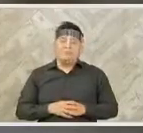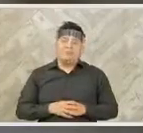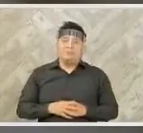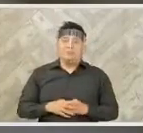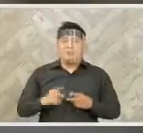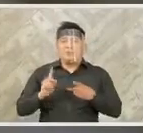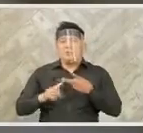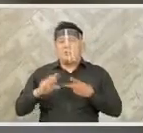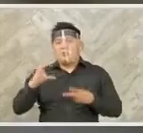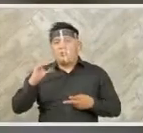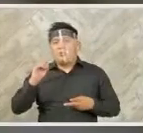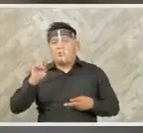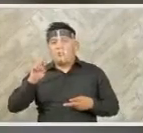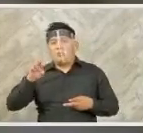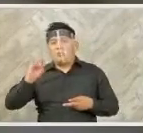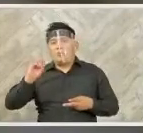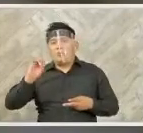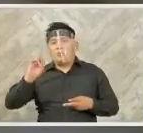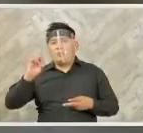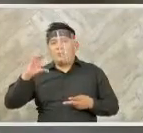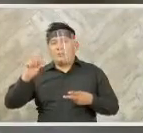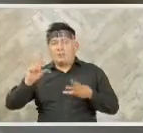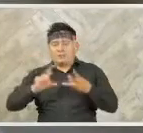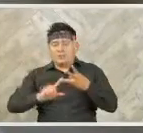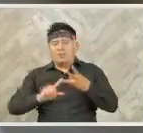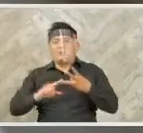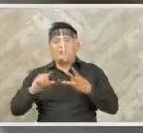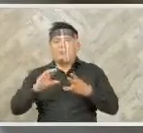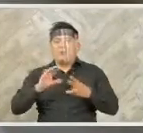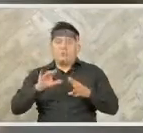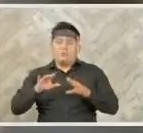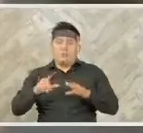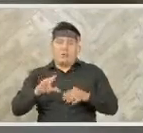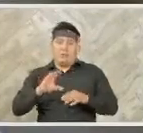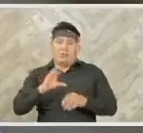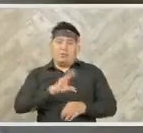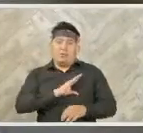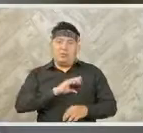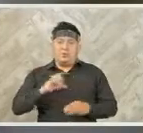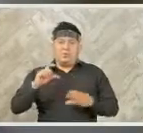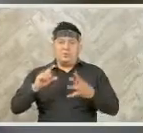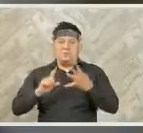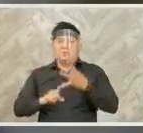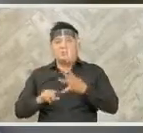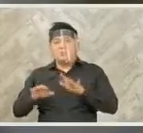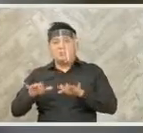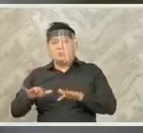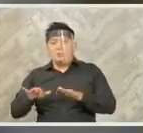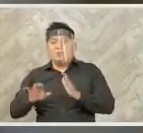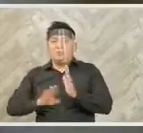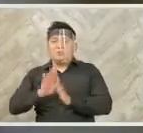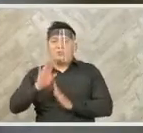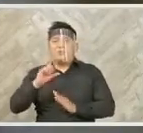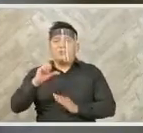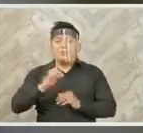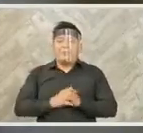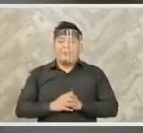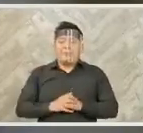Corpo Incal, la Alcaldía de Cúcuta, la Secretaría de Desarrollo y el Centro Tecnológico de Cúcuta, que escuchando las